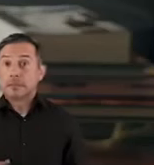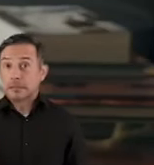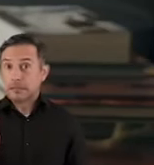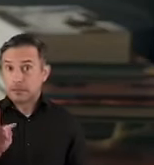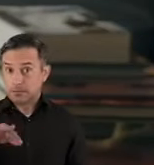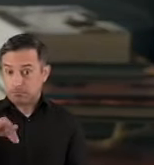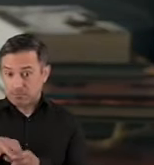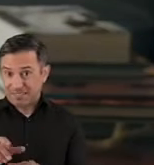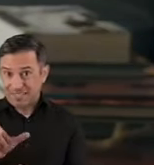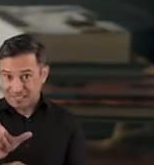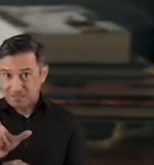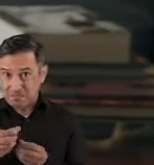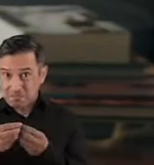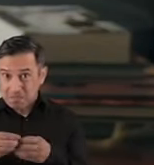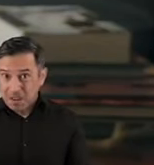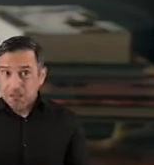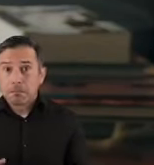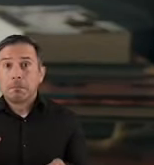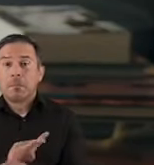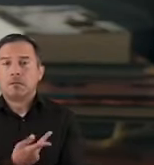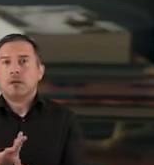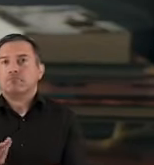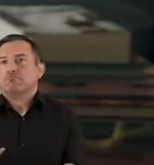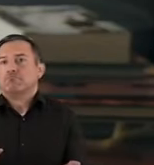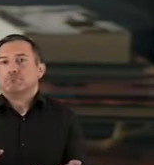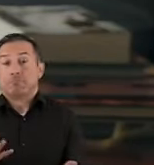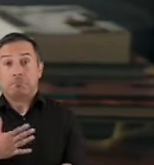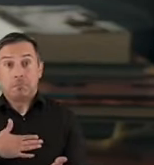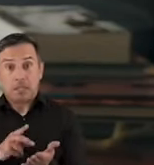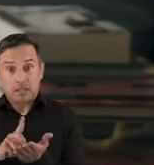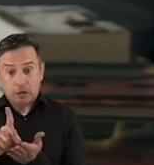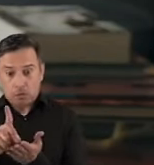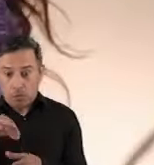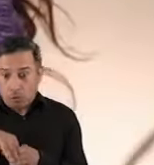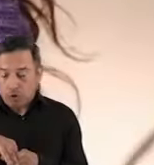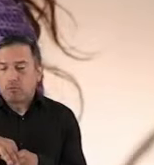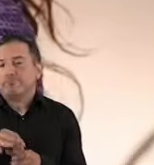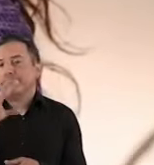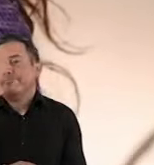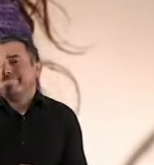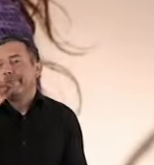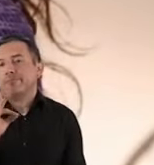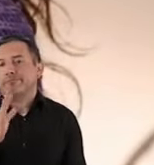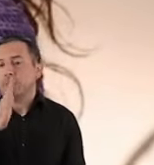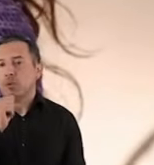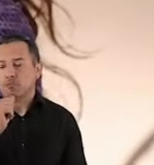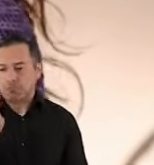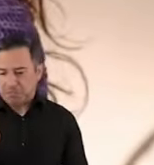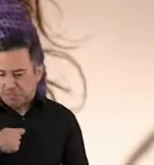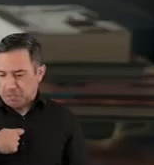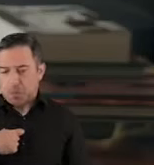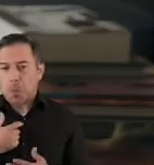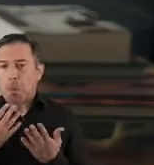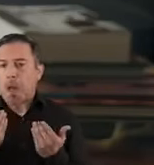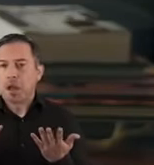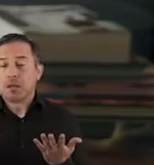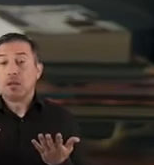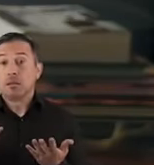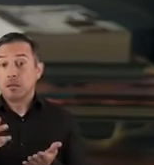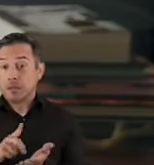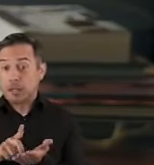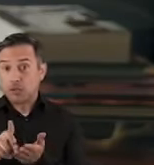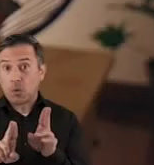¿Qué pasará si pierdo mi INE? Pues prácticamente perdería el derecho al voto. No existiría mi identidad. Perdería el